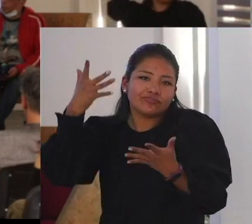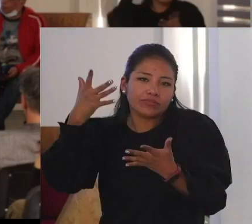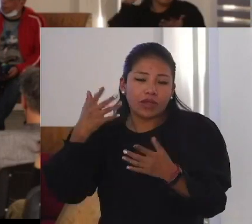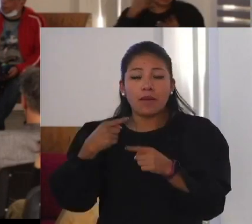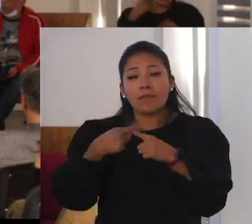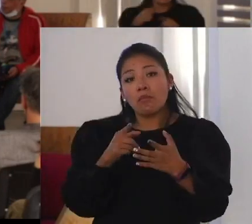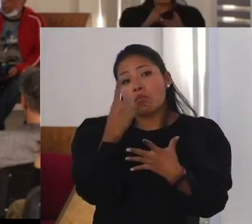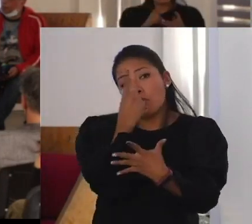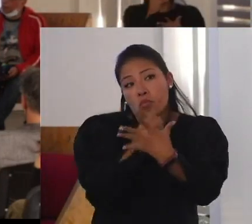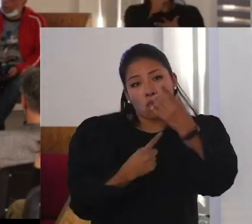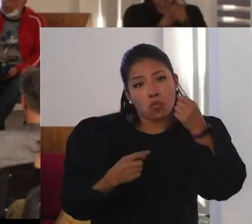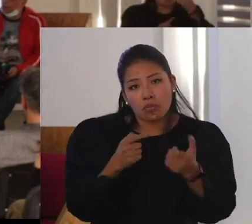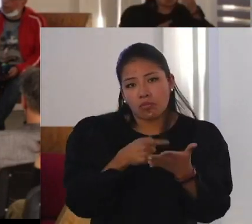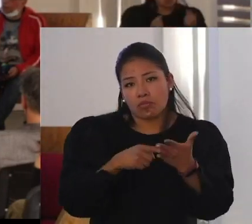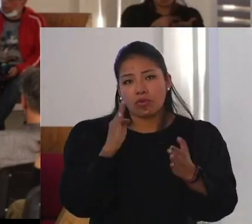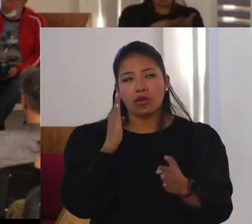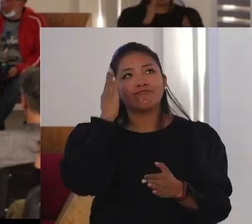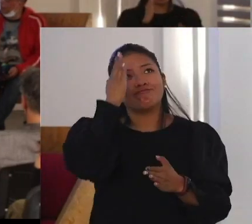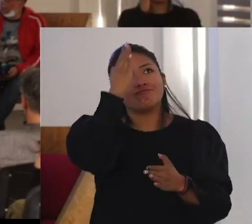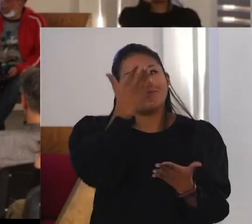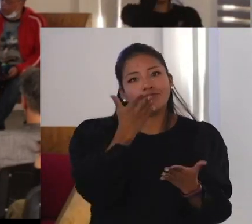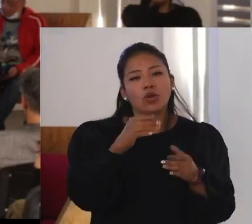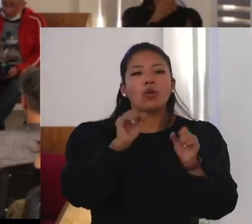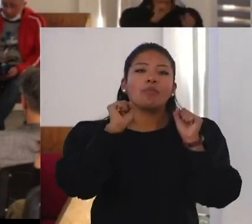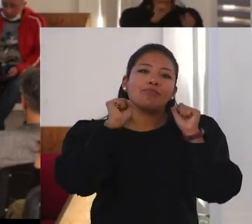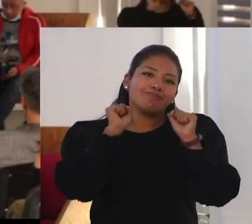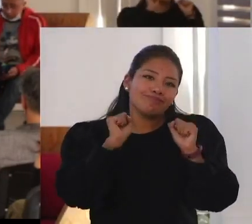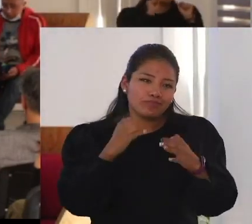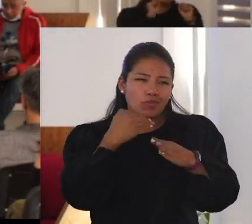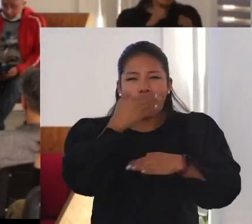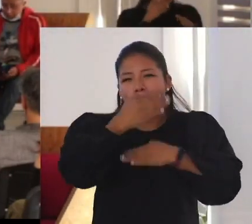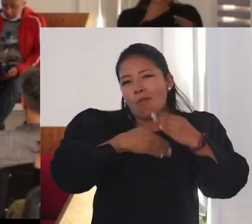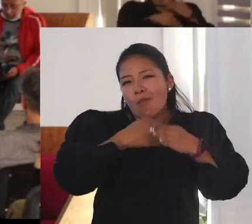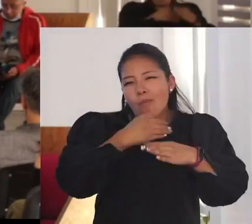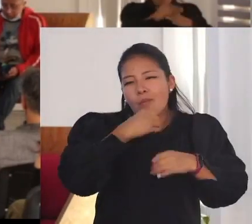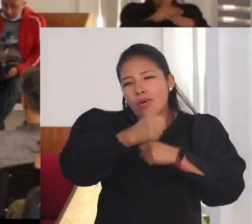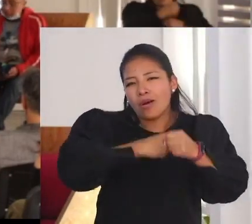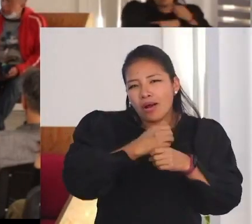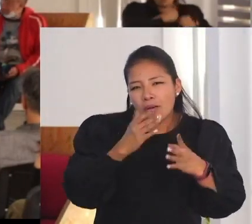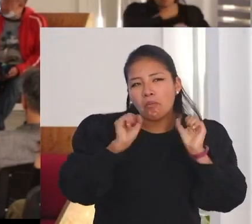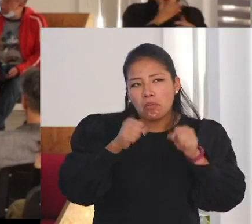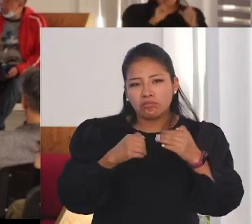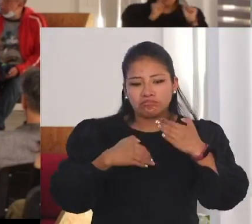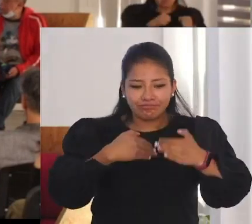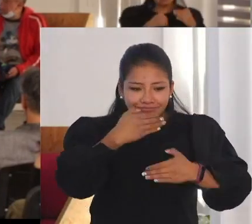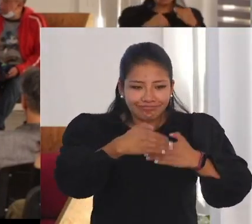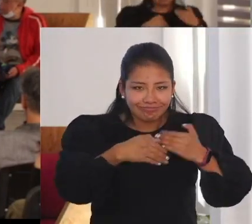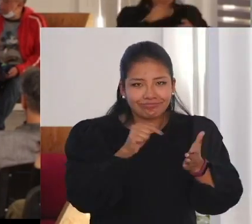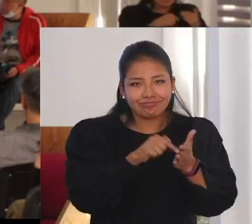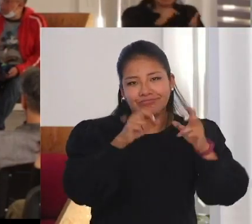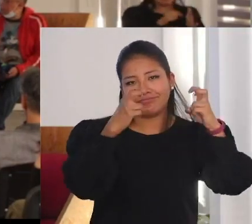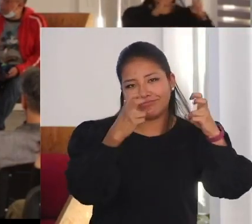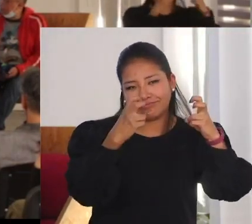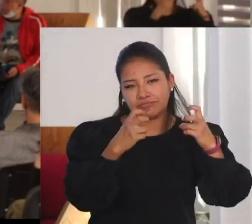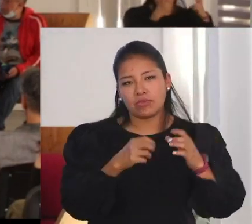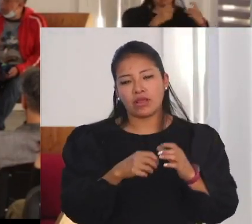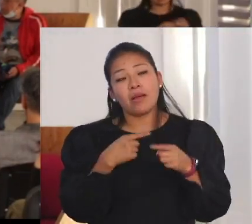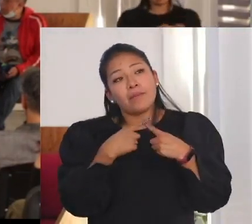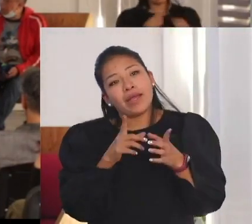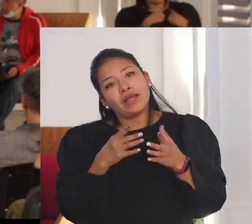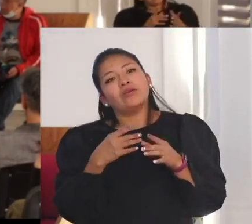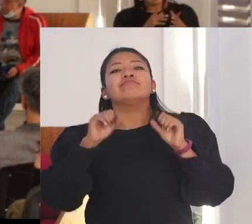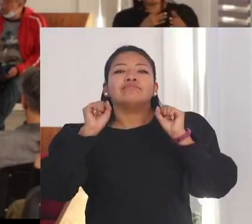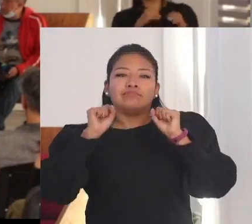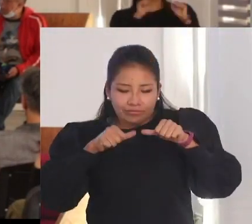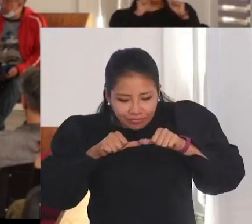en que Dios mediante la próxima gestión podamos tener algún Avance en este tema sin embargo seguimos en la lucha seguimos